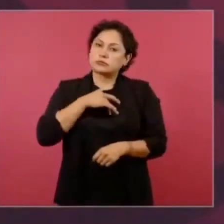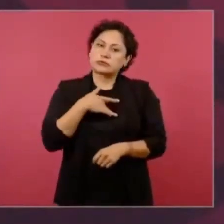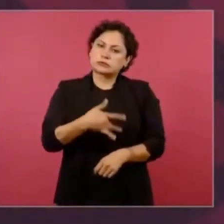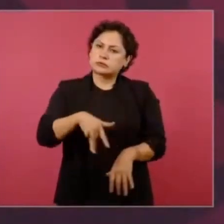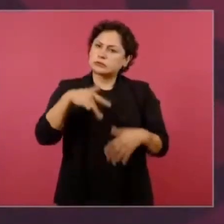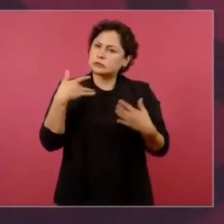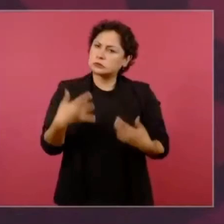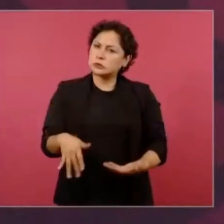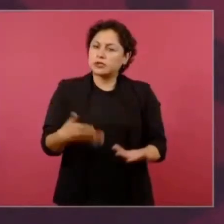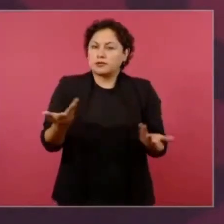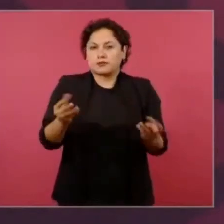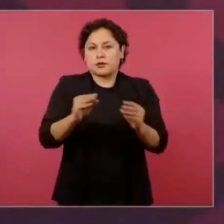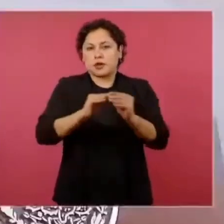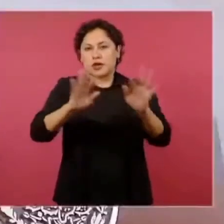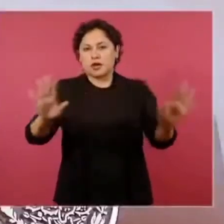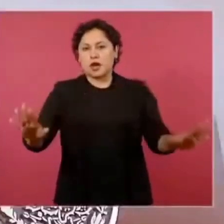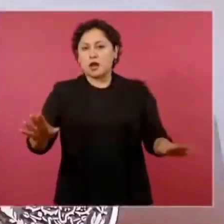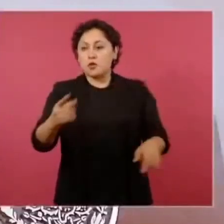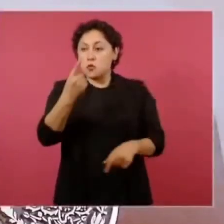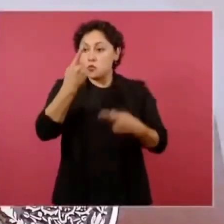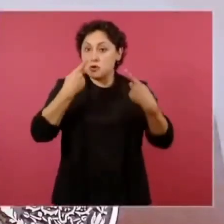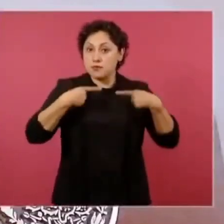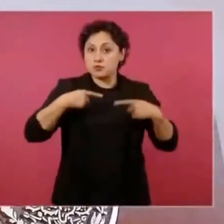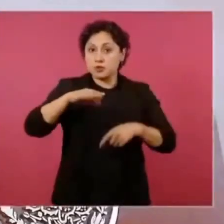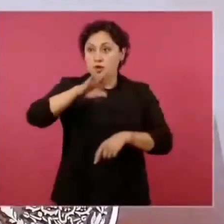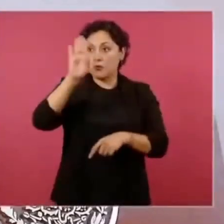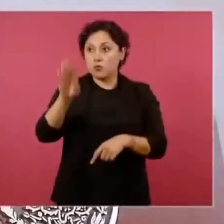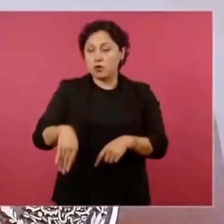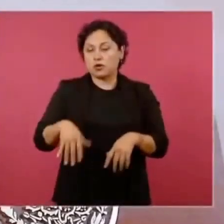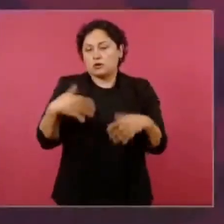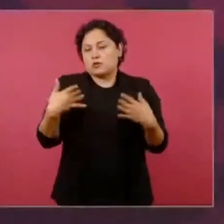ser humano y más de los niños.